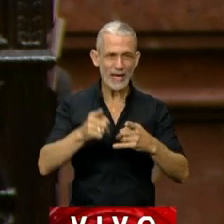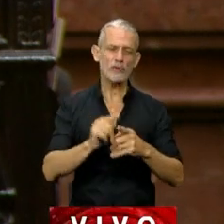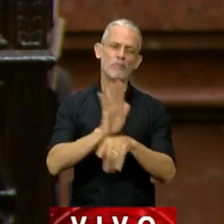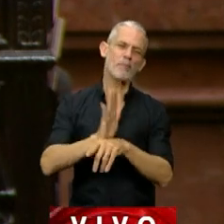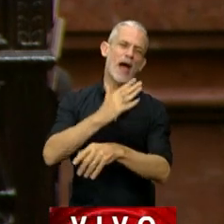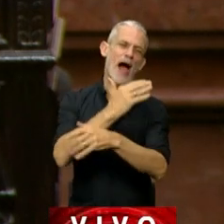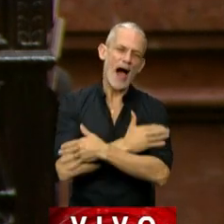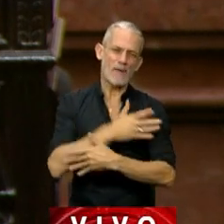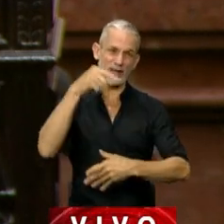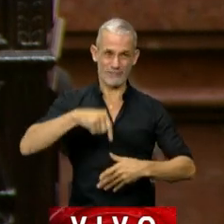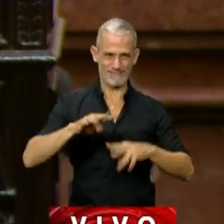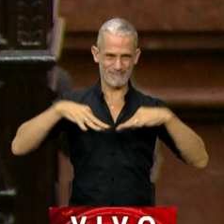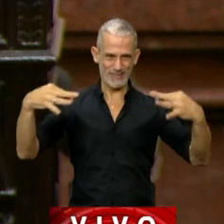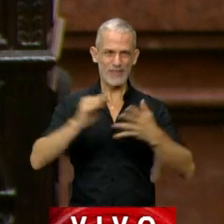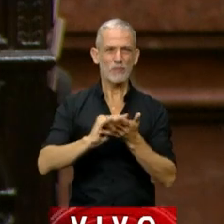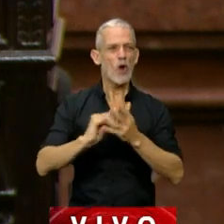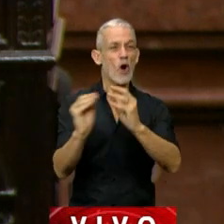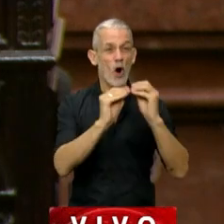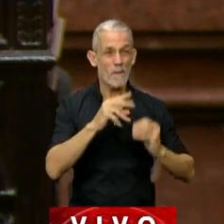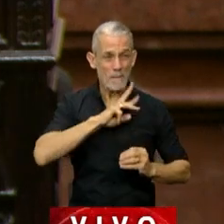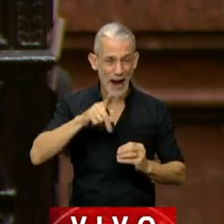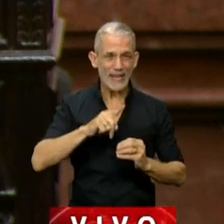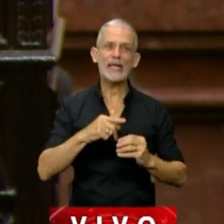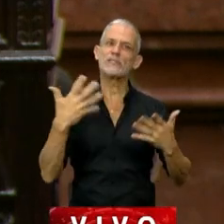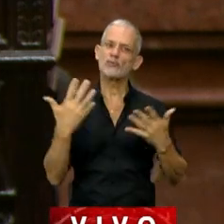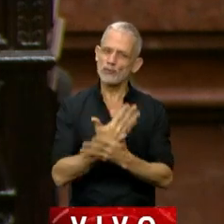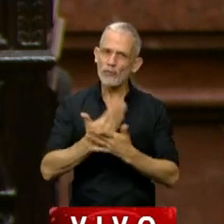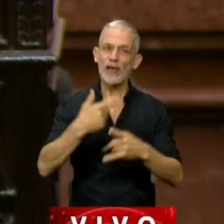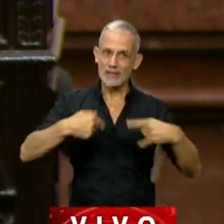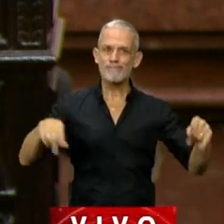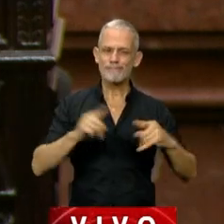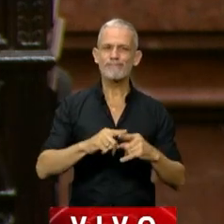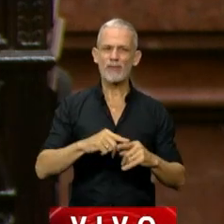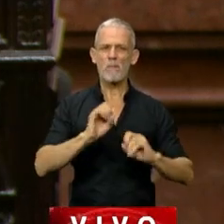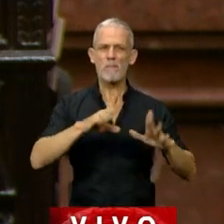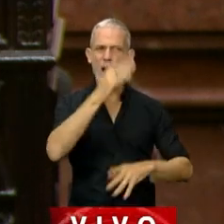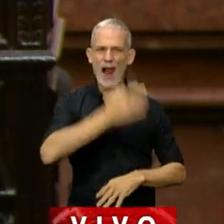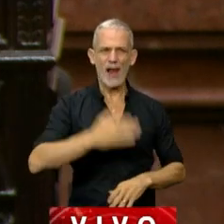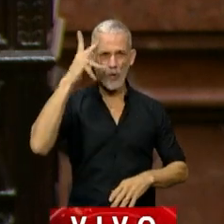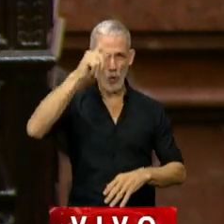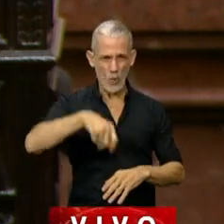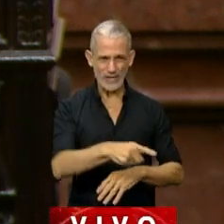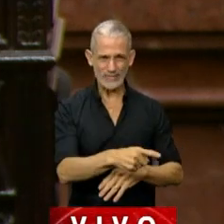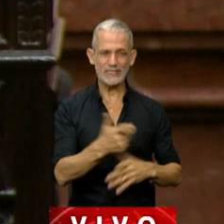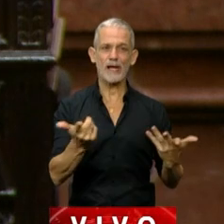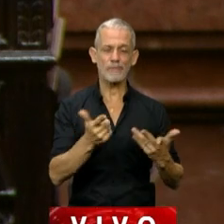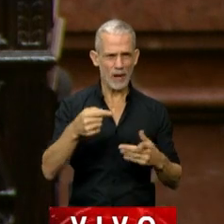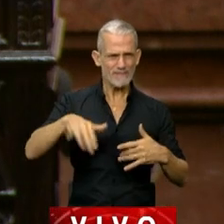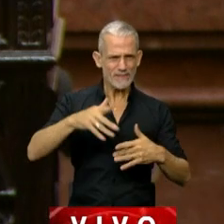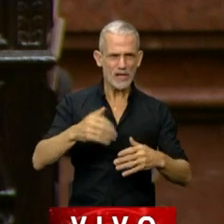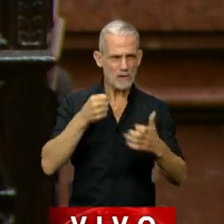abrazo solidario desde esta Cámara a mis compañeras víctimas de esta crueldad, y a